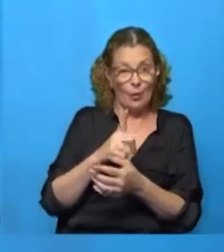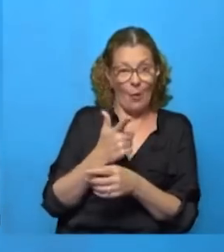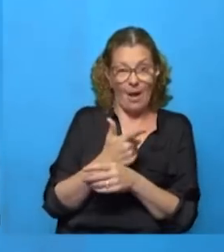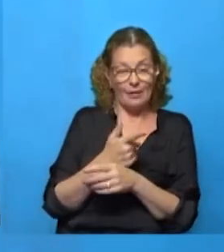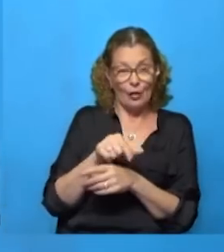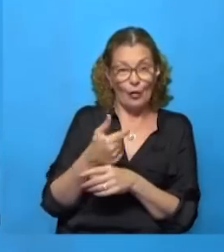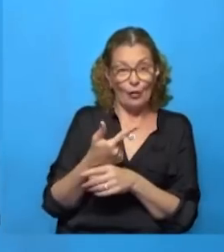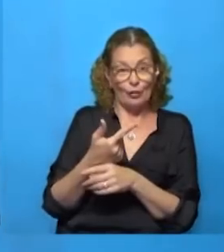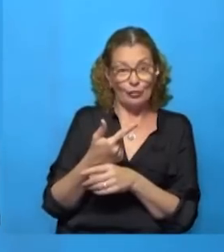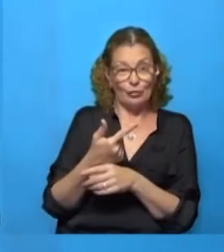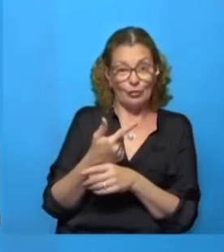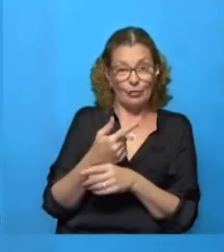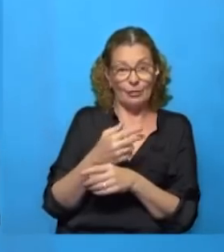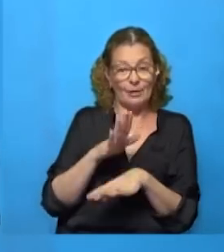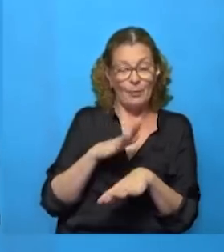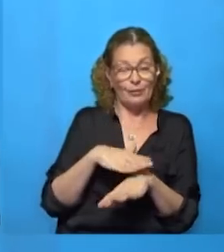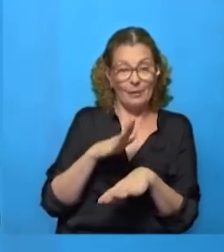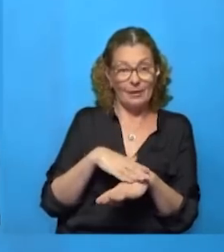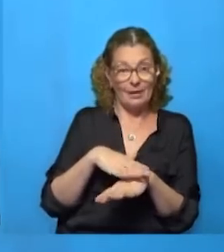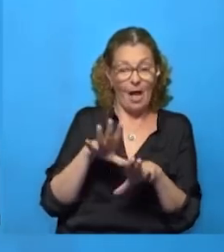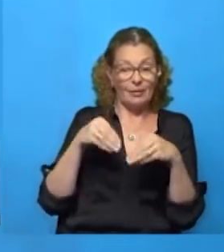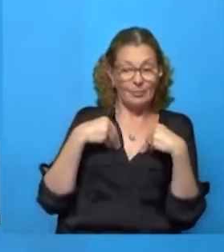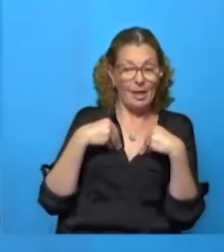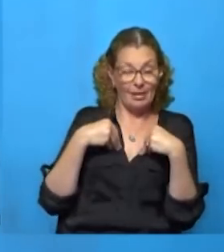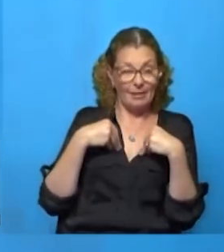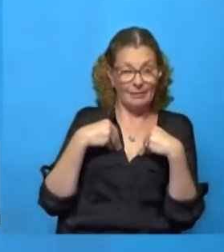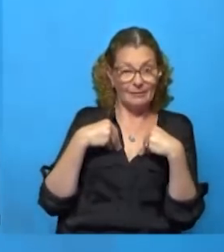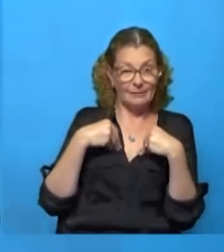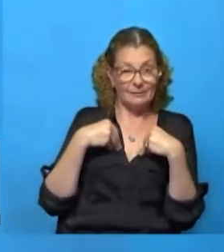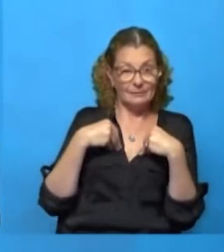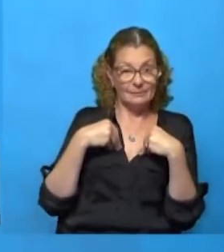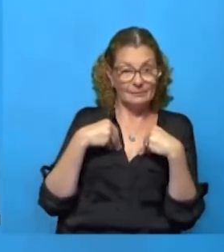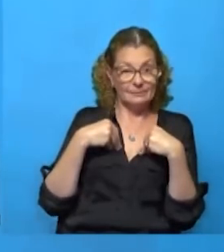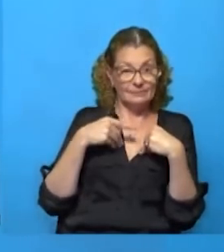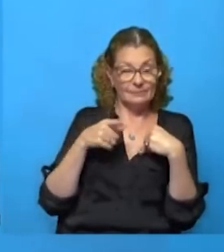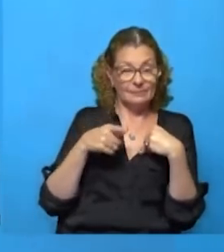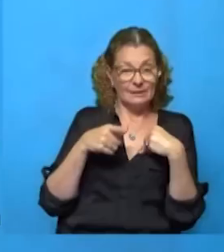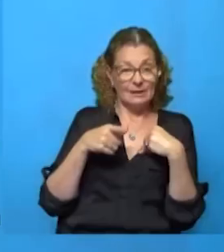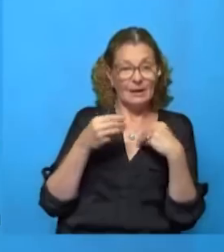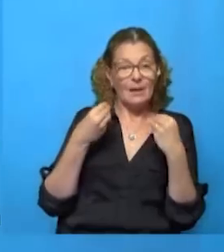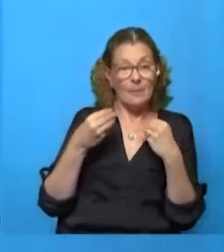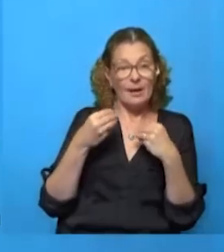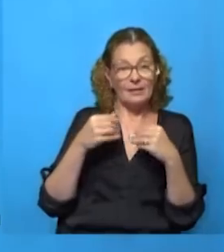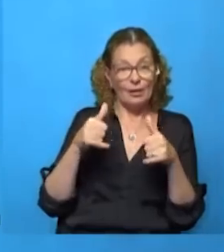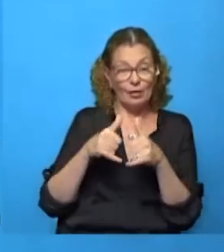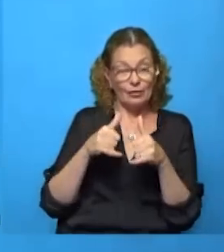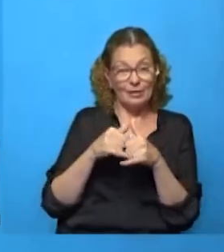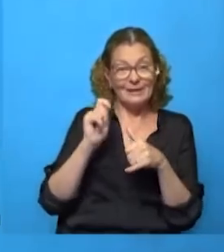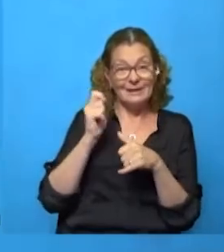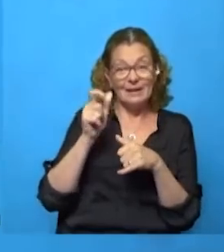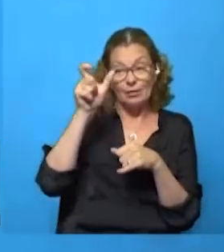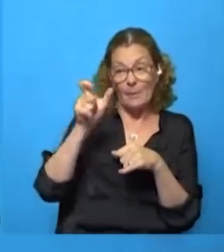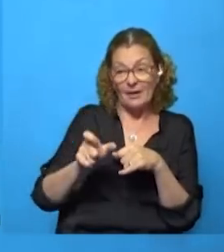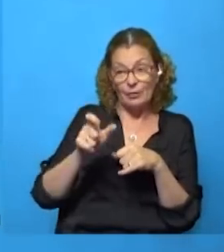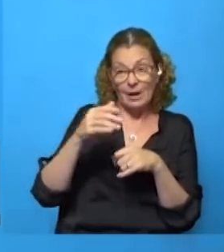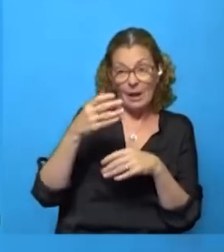otro tipo de responsabilidades asumidas de qué pasa con los chats de Quiénes son las figuras que